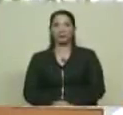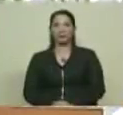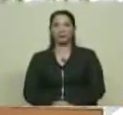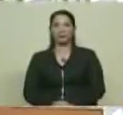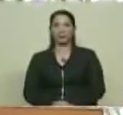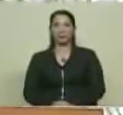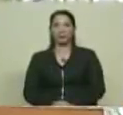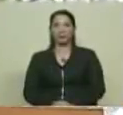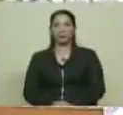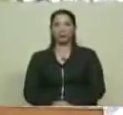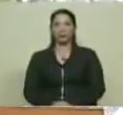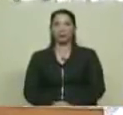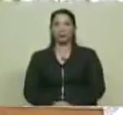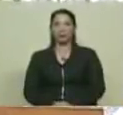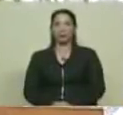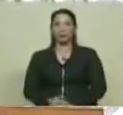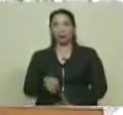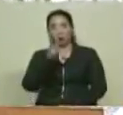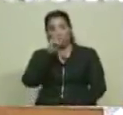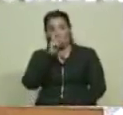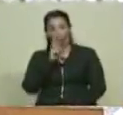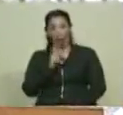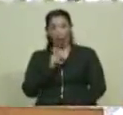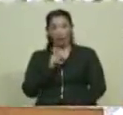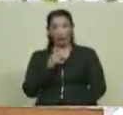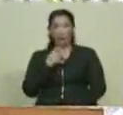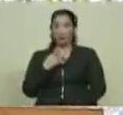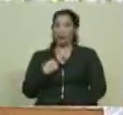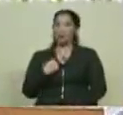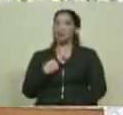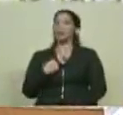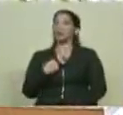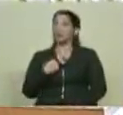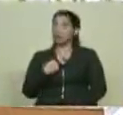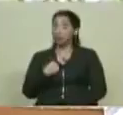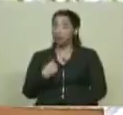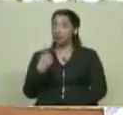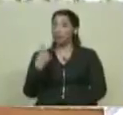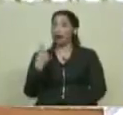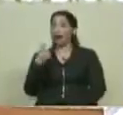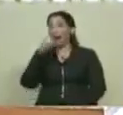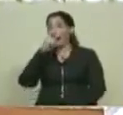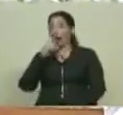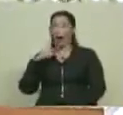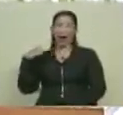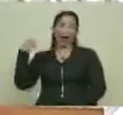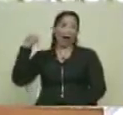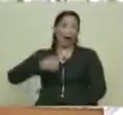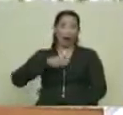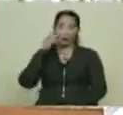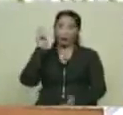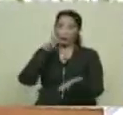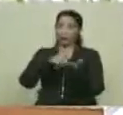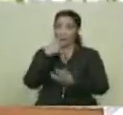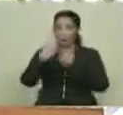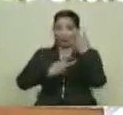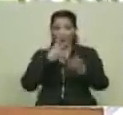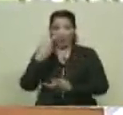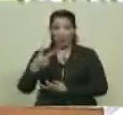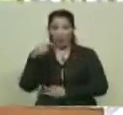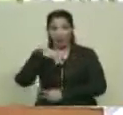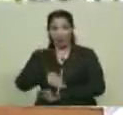como 2 años me dijo, tiene que ir para Barquisimeto. Y aquí estamos, gracias por la invitación de Carmen, nuestra